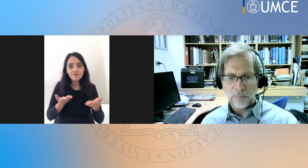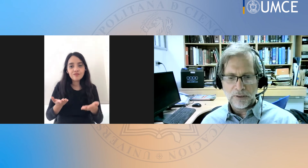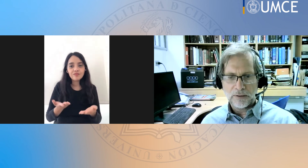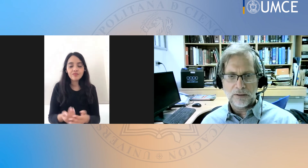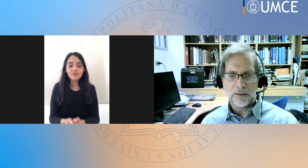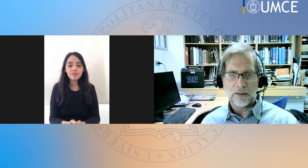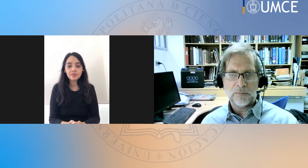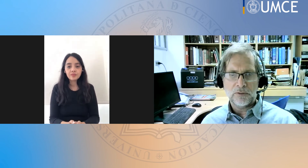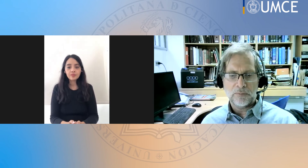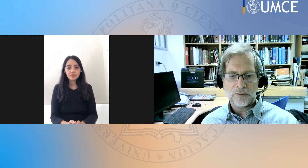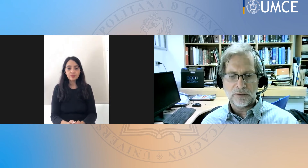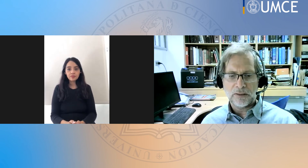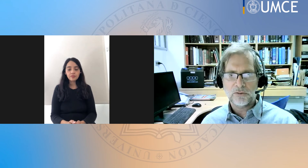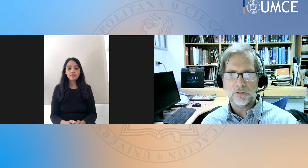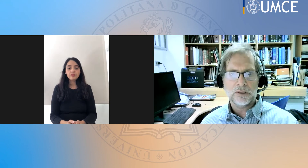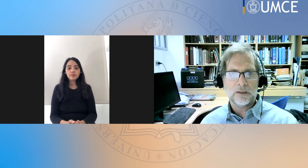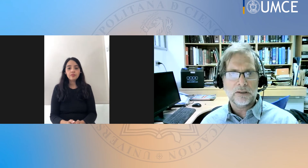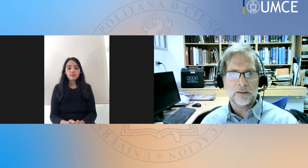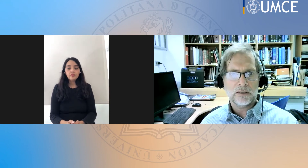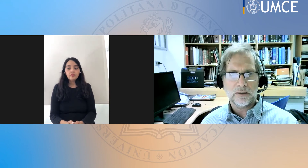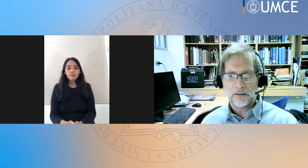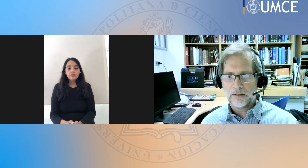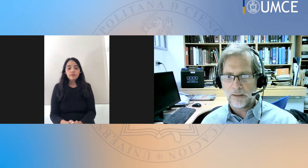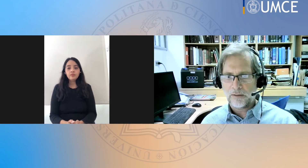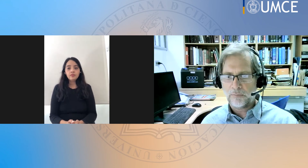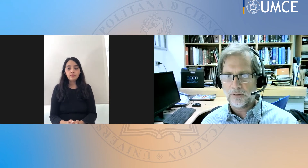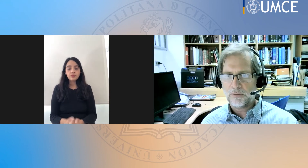a compartir también una presentación